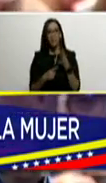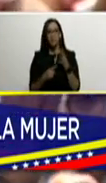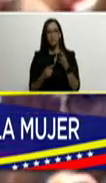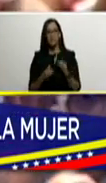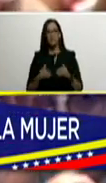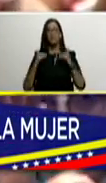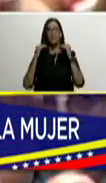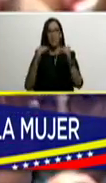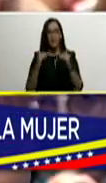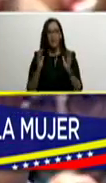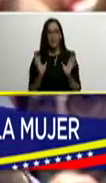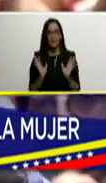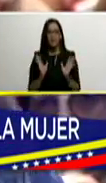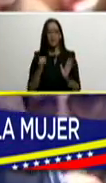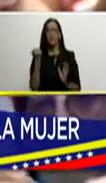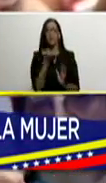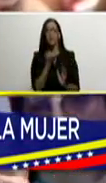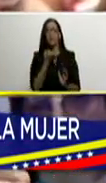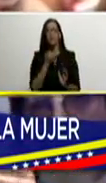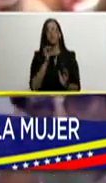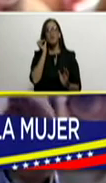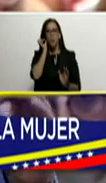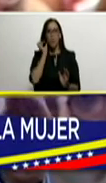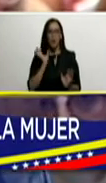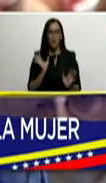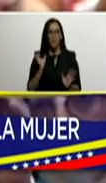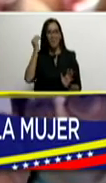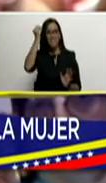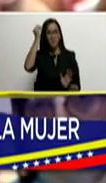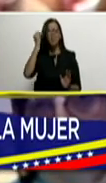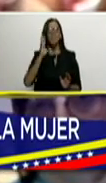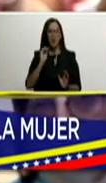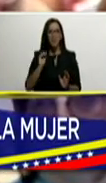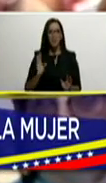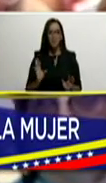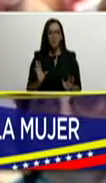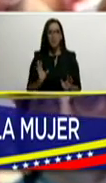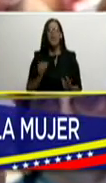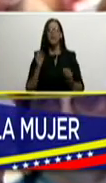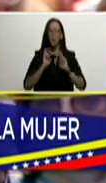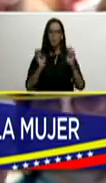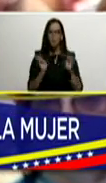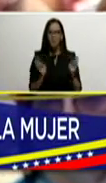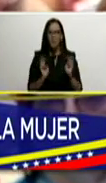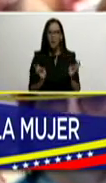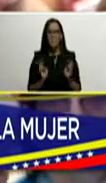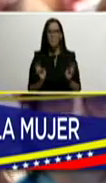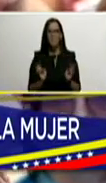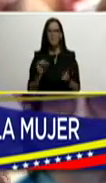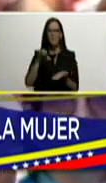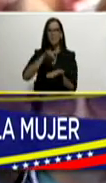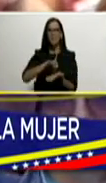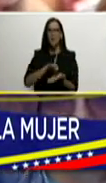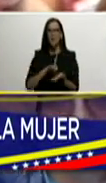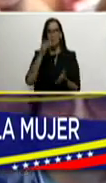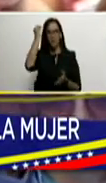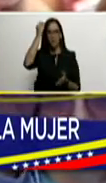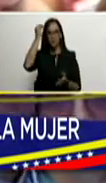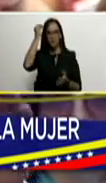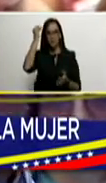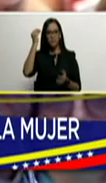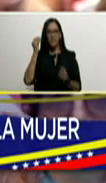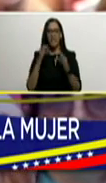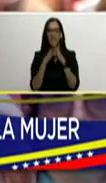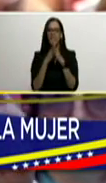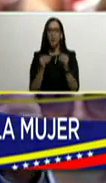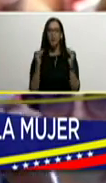a ser un femicida, imagínense de lo que estamos hablando. Entonces yo creo que este es un tema realmente central y créame, en